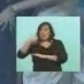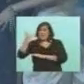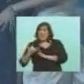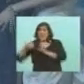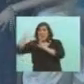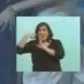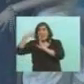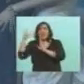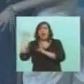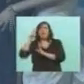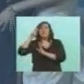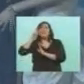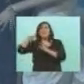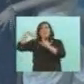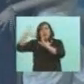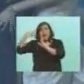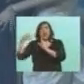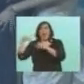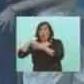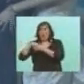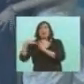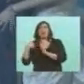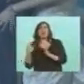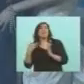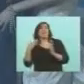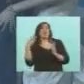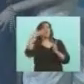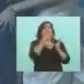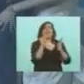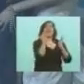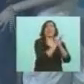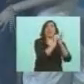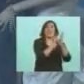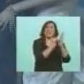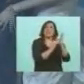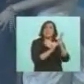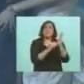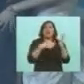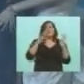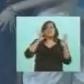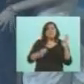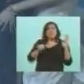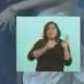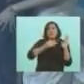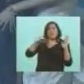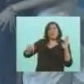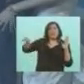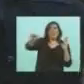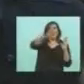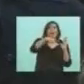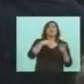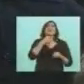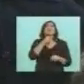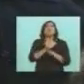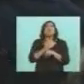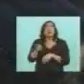contenidos audiovisuales, tener un mapa para poder desarrollar, entonces, con este concepto de declararlo